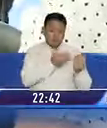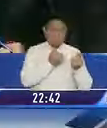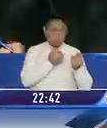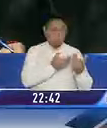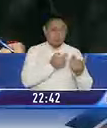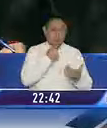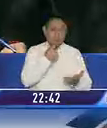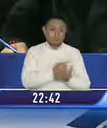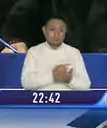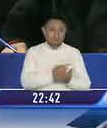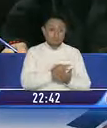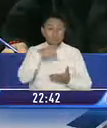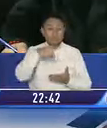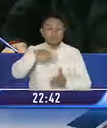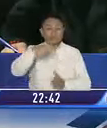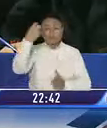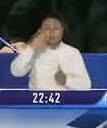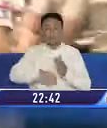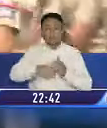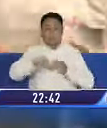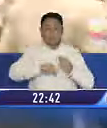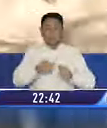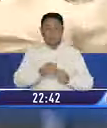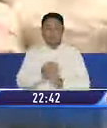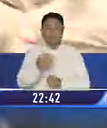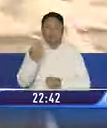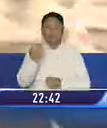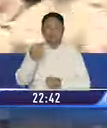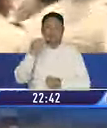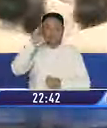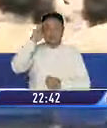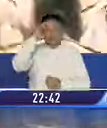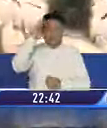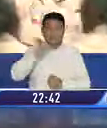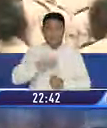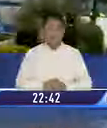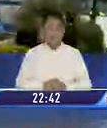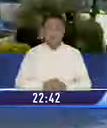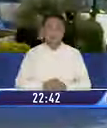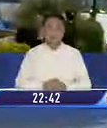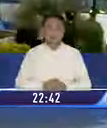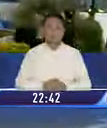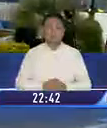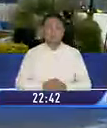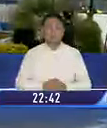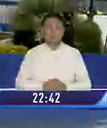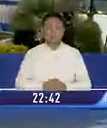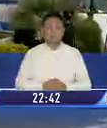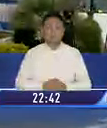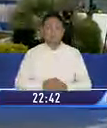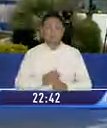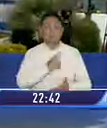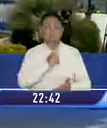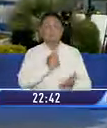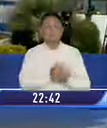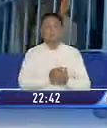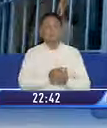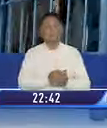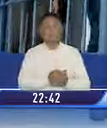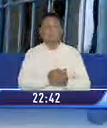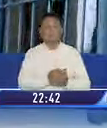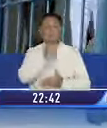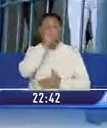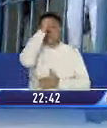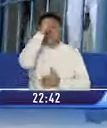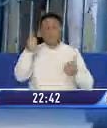sanción administrativa de 14 cadetes. En efecto, fue la subdirectora de la Escuela Superior de